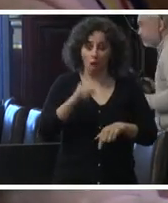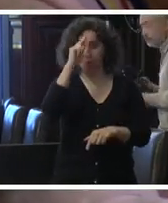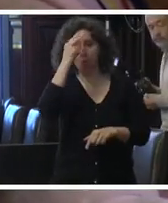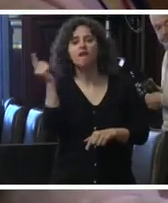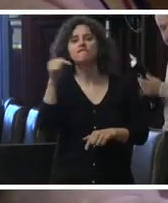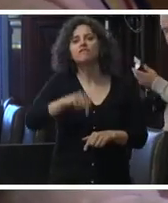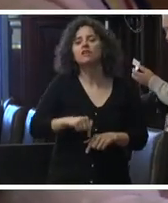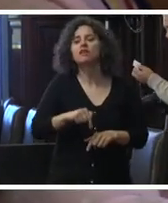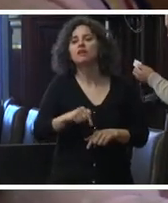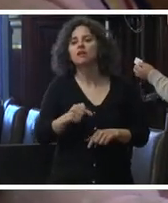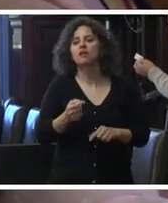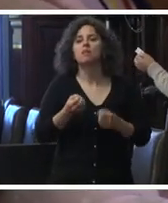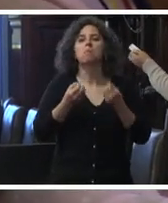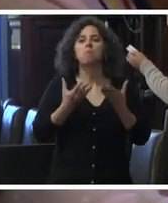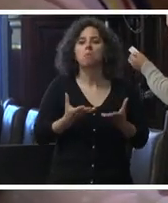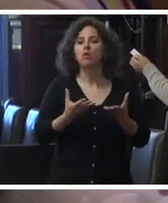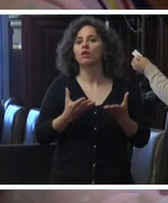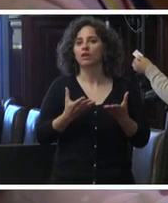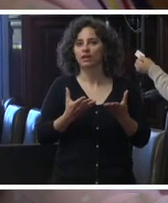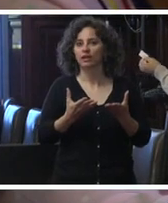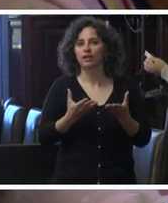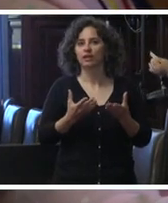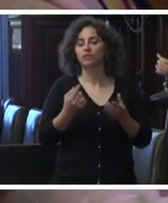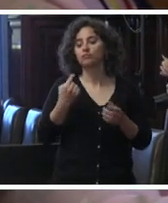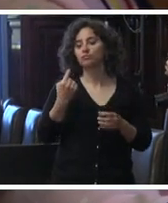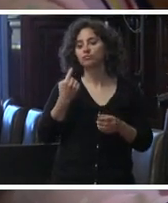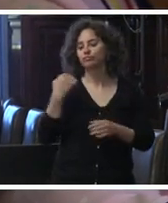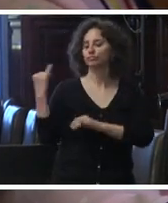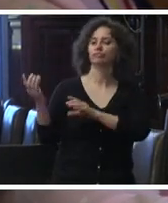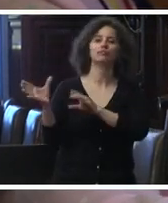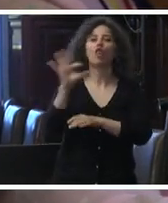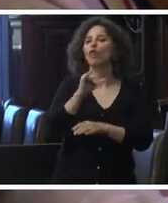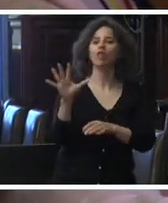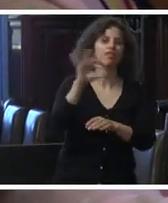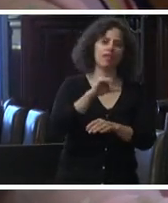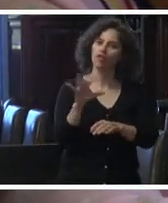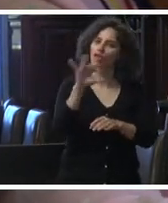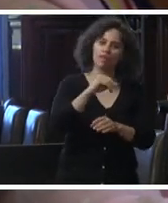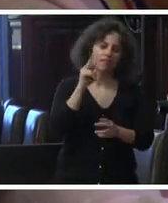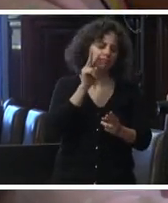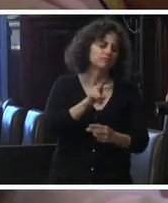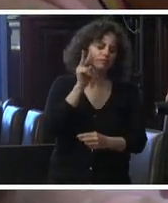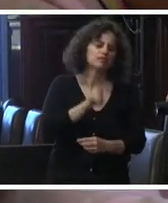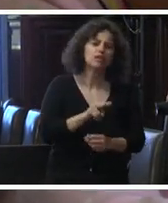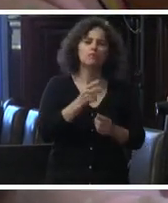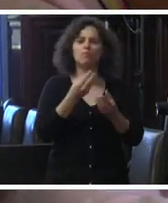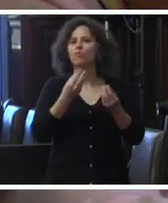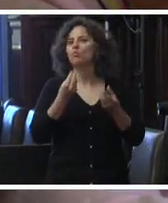Uruguay es por motivo de que diariamente venimos sufriendo